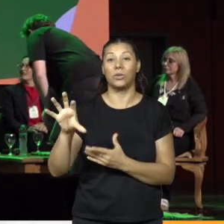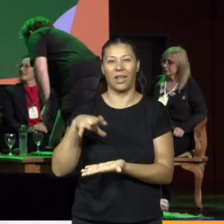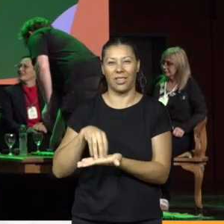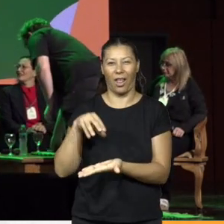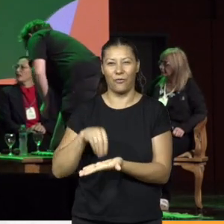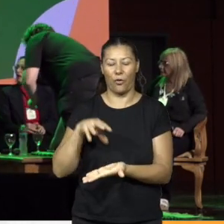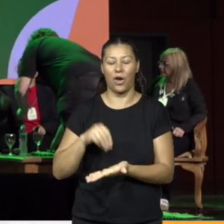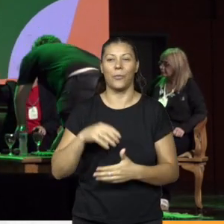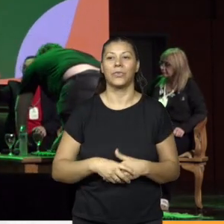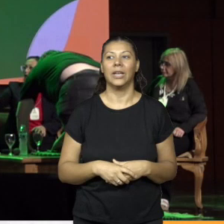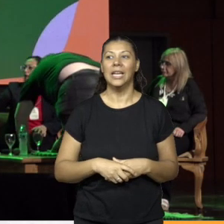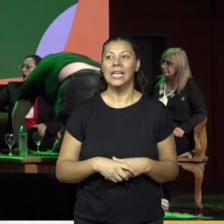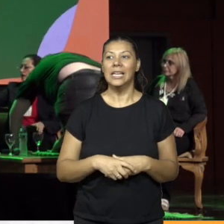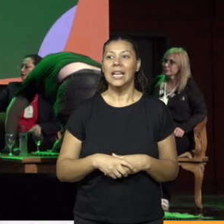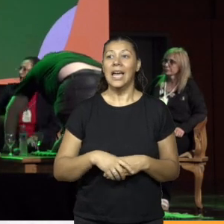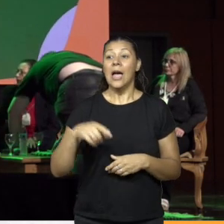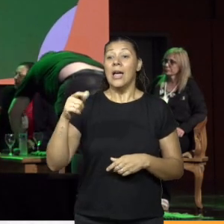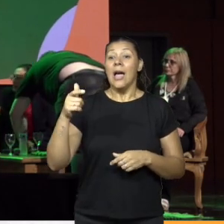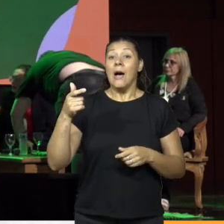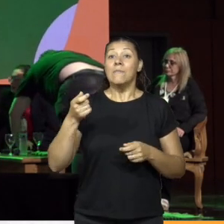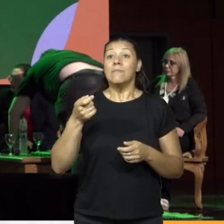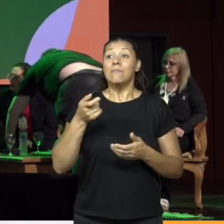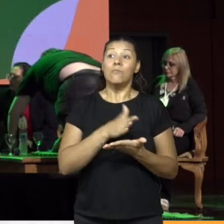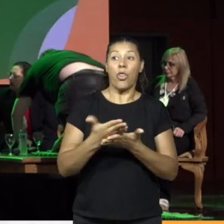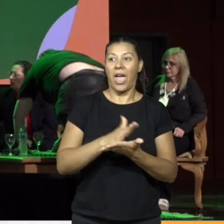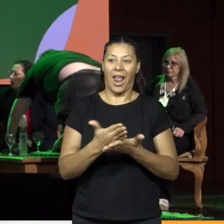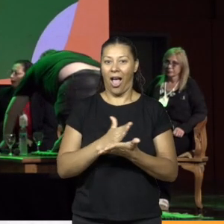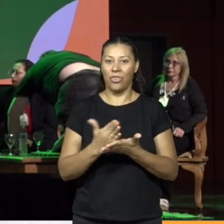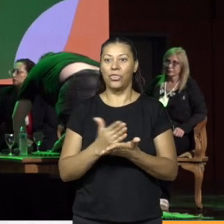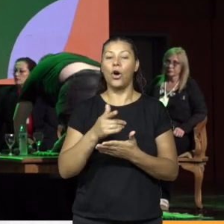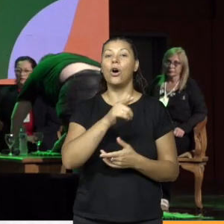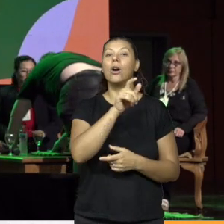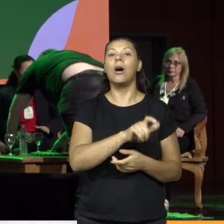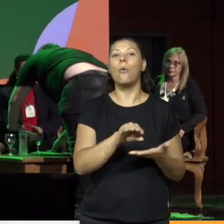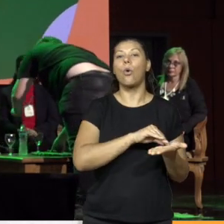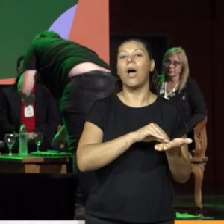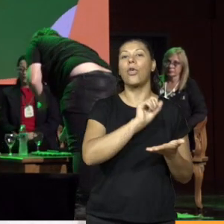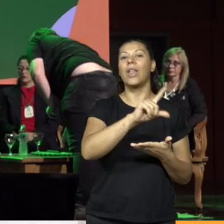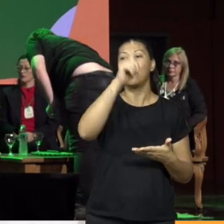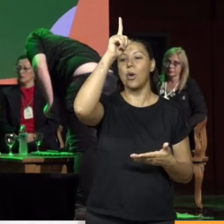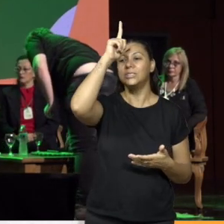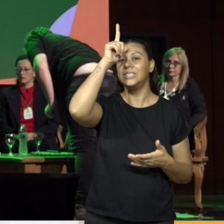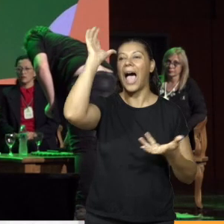este panel va a estar Edo Bertuccelli, abogado de la Policía Ambiental. Los dejo con ello entonces.